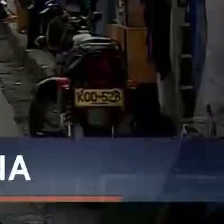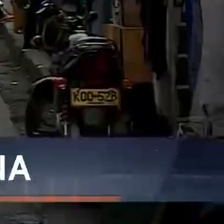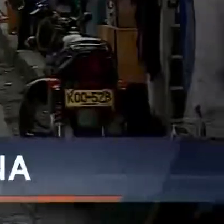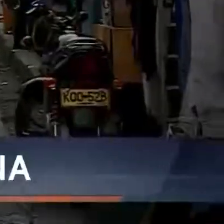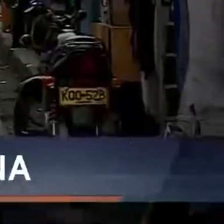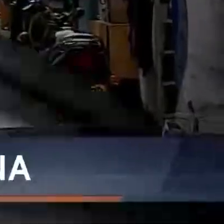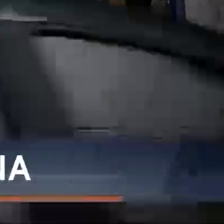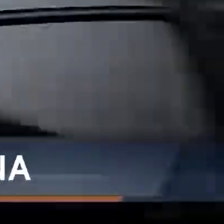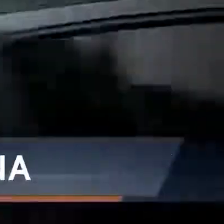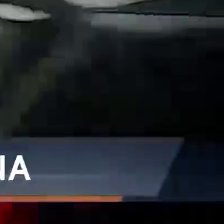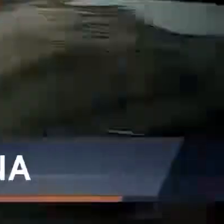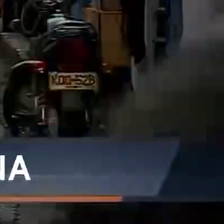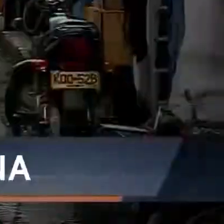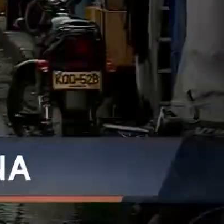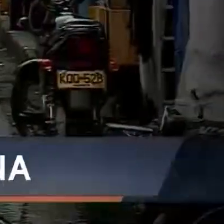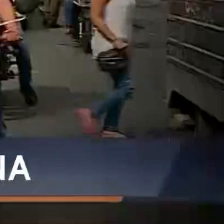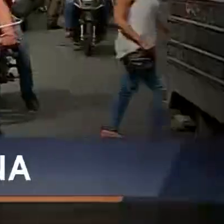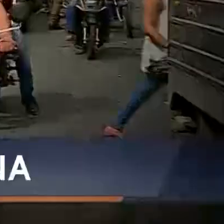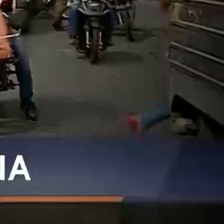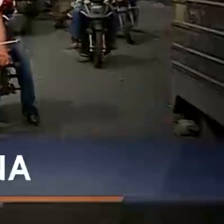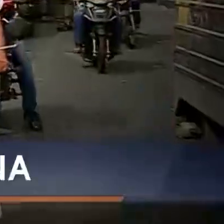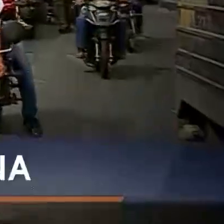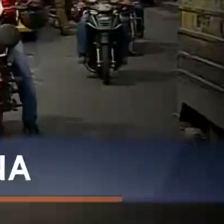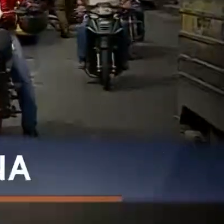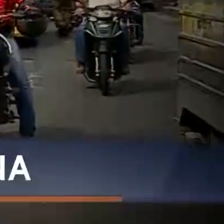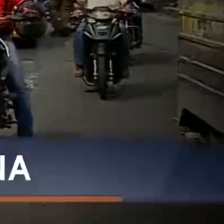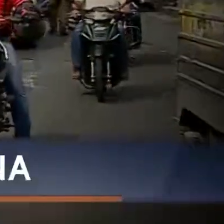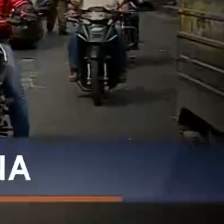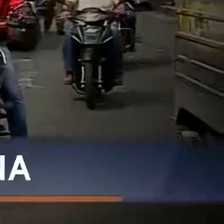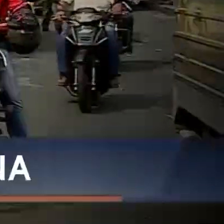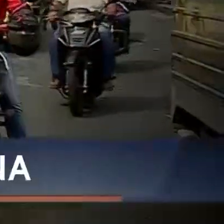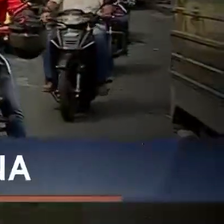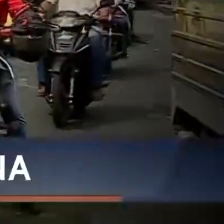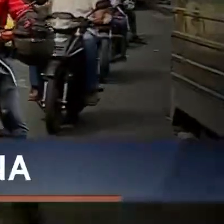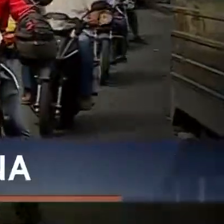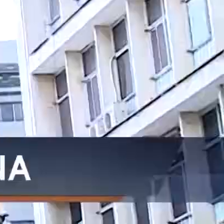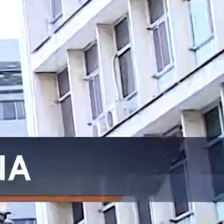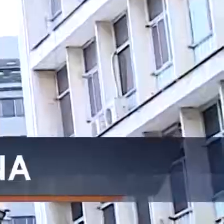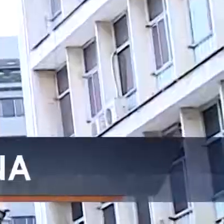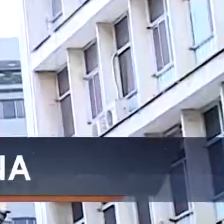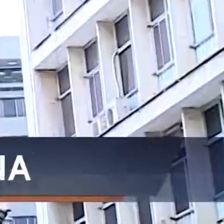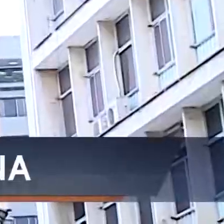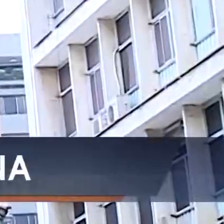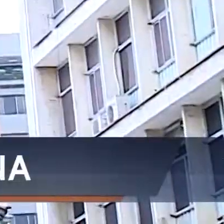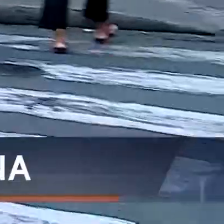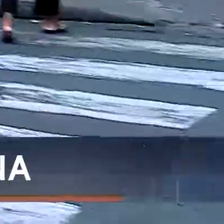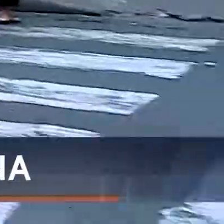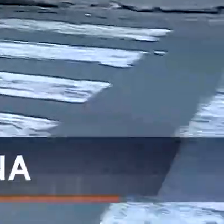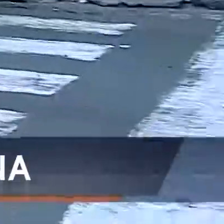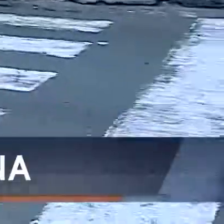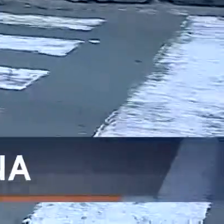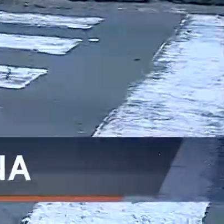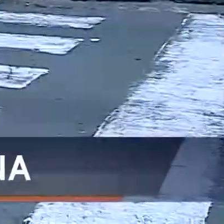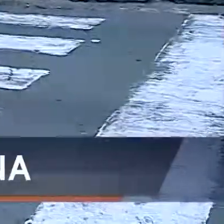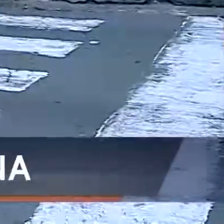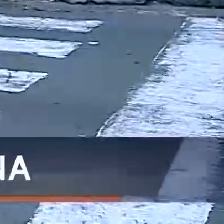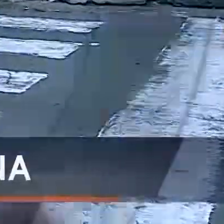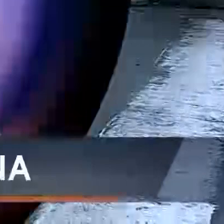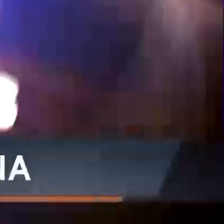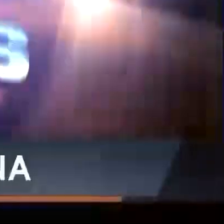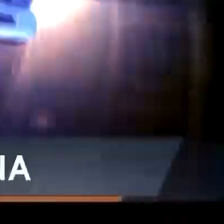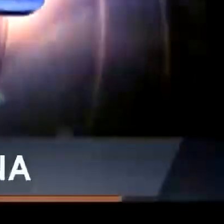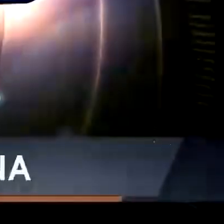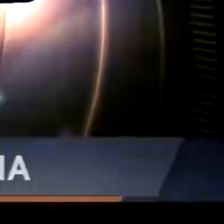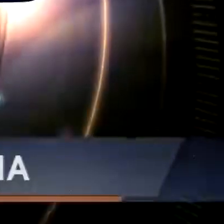Los pares y semáforos se los vuelan los motociclistas. Seguimos en 180 grados de cultura ciudadana.